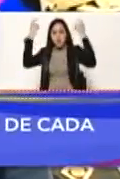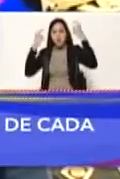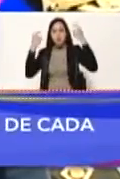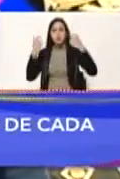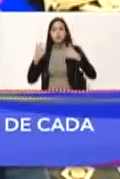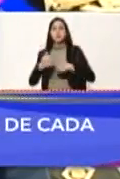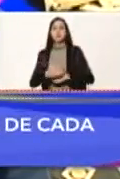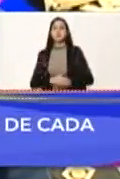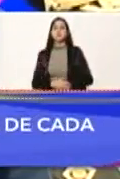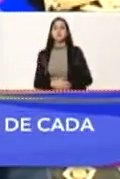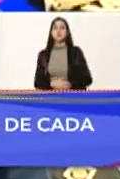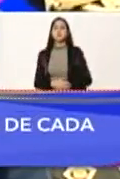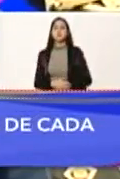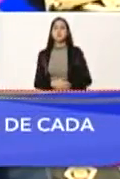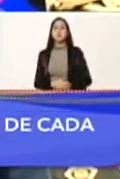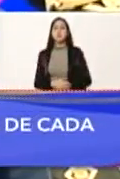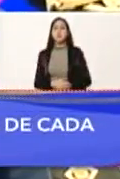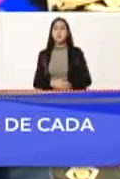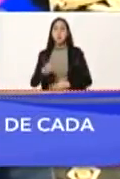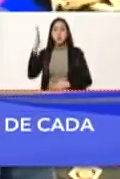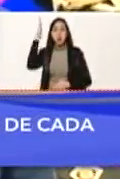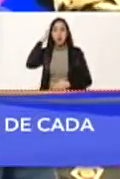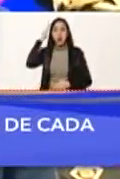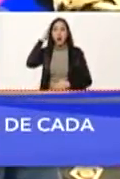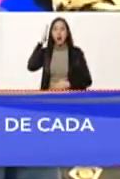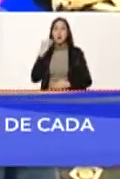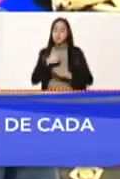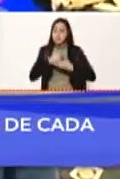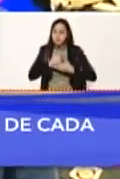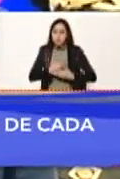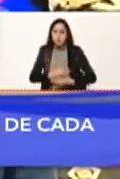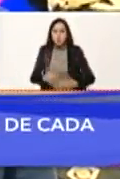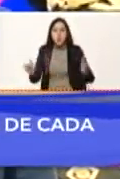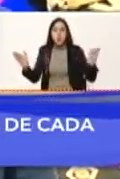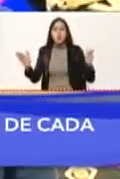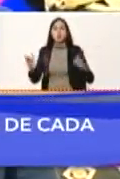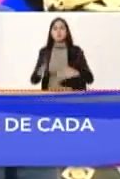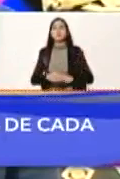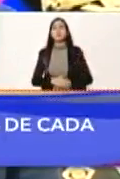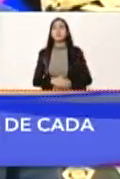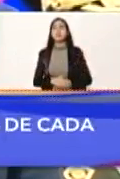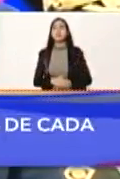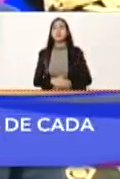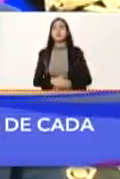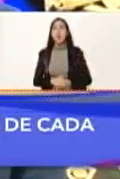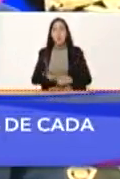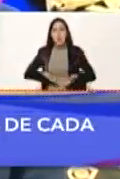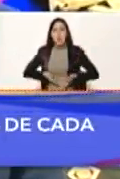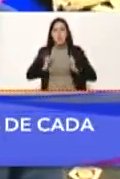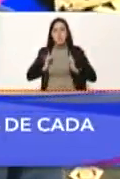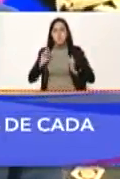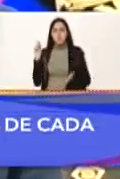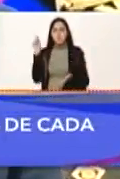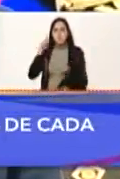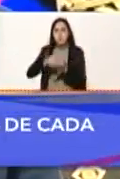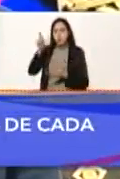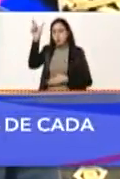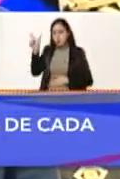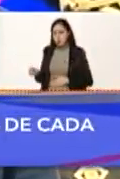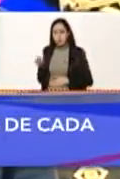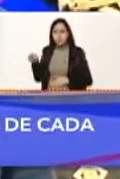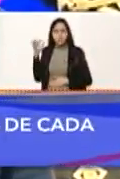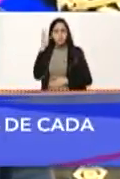Chávez, supieron abrir las puertas y permitir la llegada de Laura